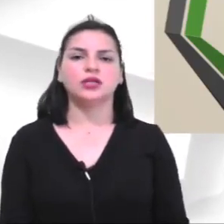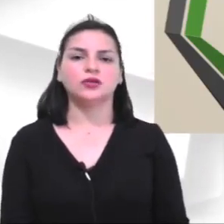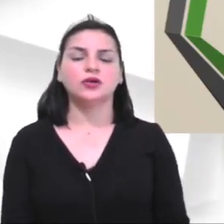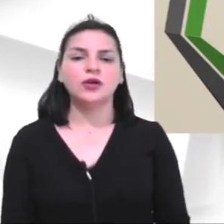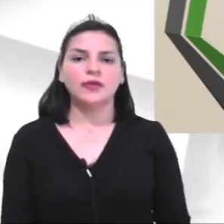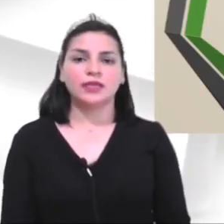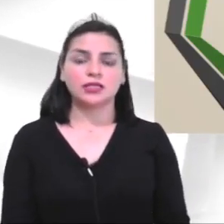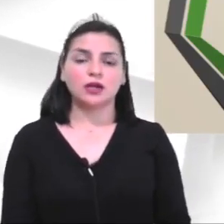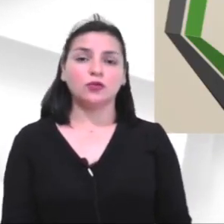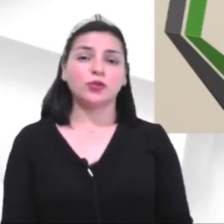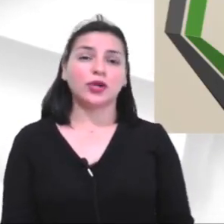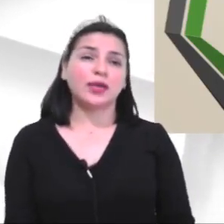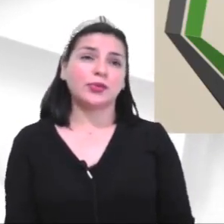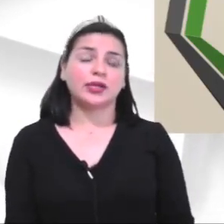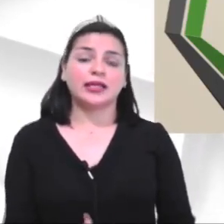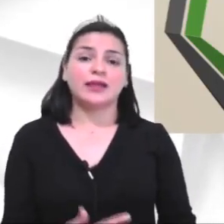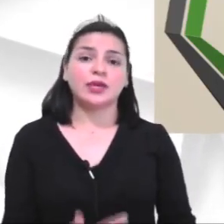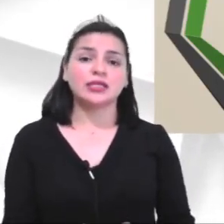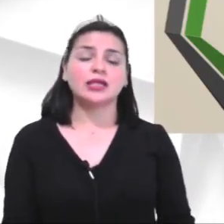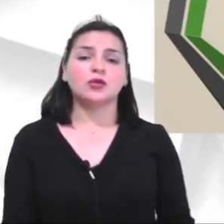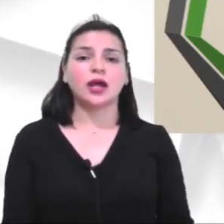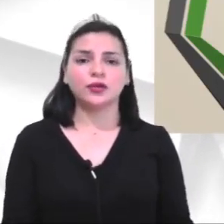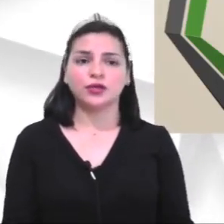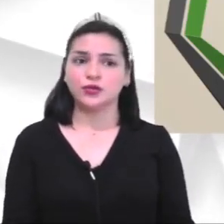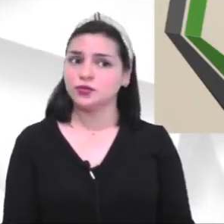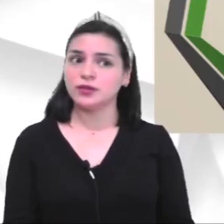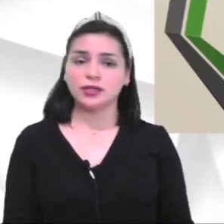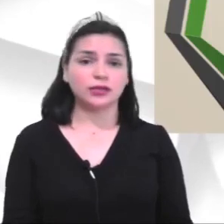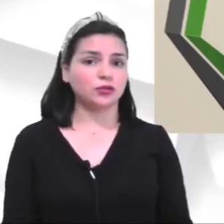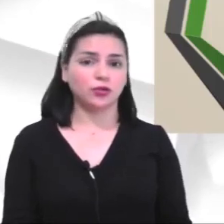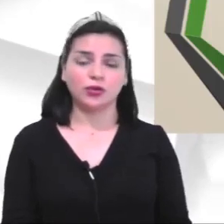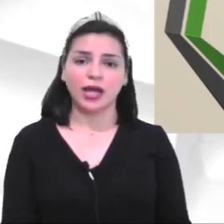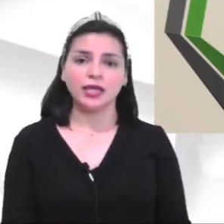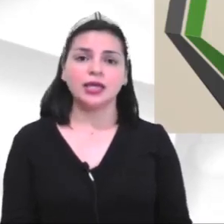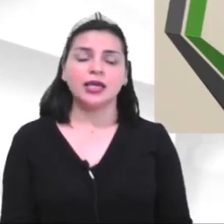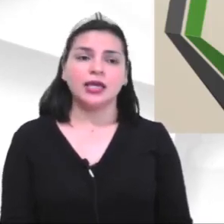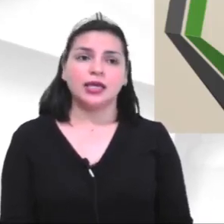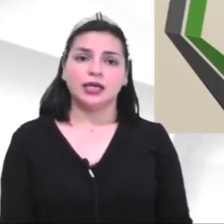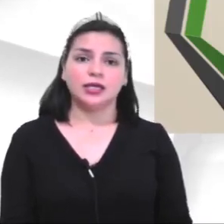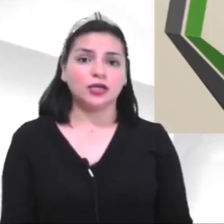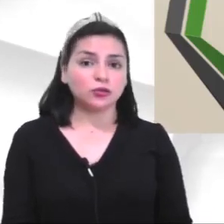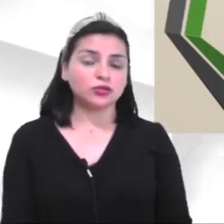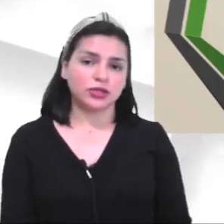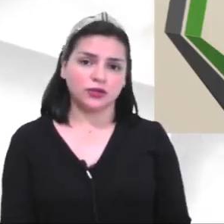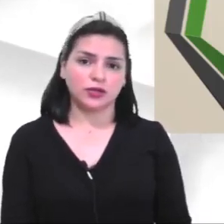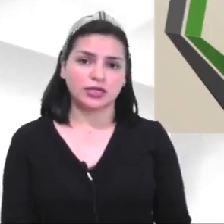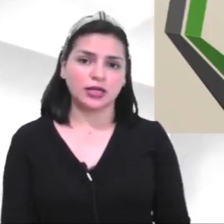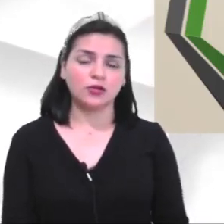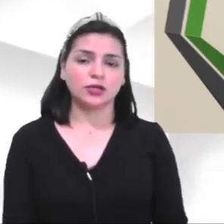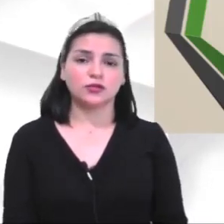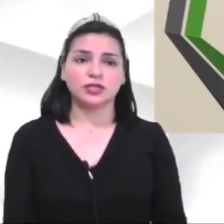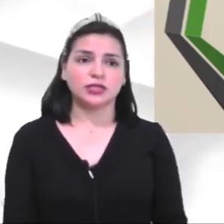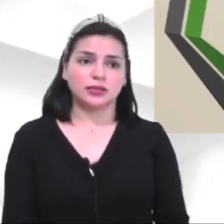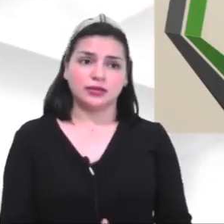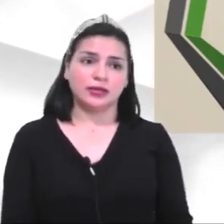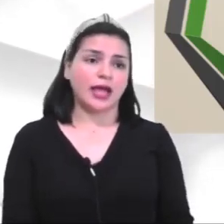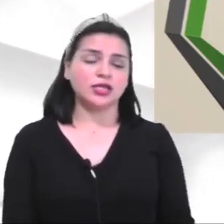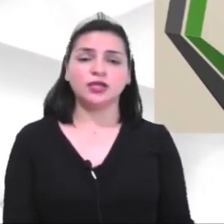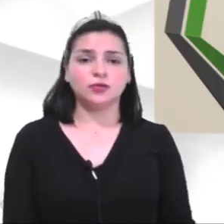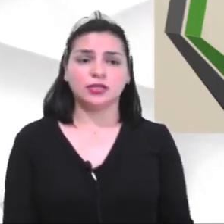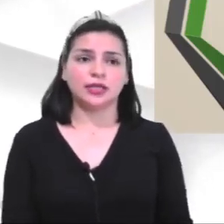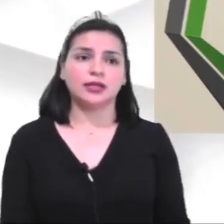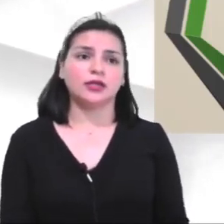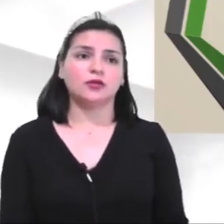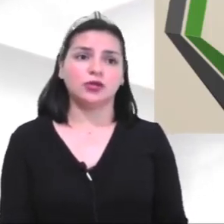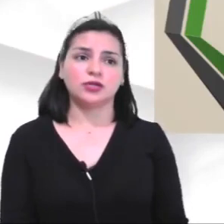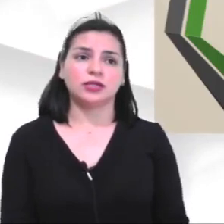un centro de salud. ¿Por qué? Porque tal vez en el lugar donde ellos viven no hay ningún centro de salud. Entonces, allí